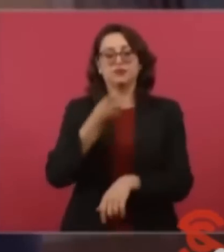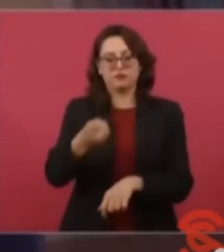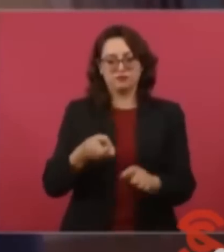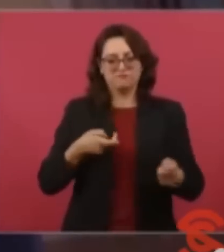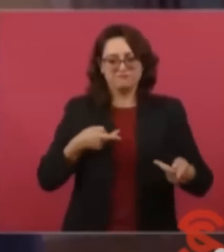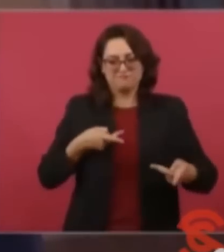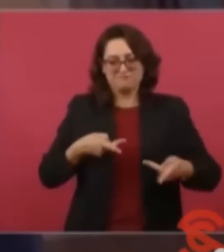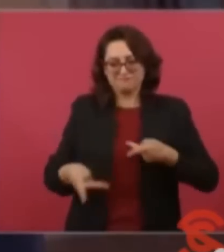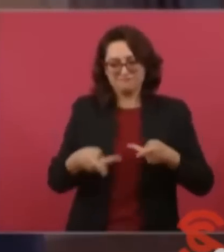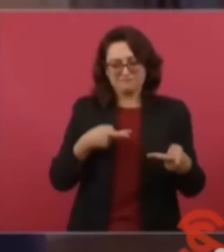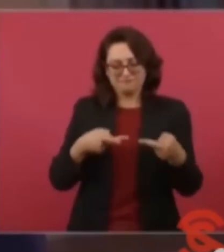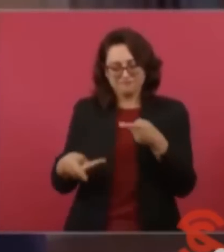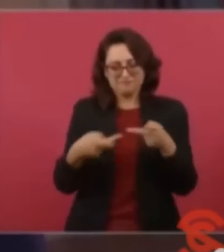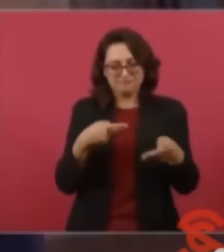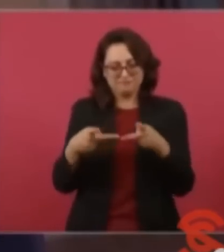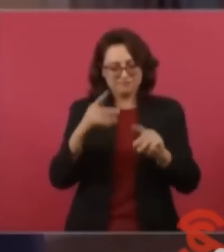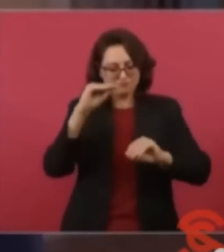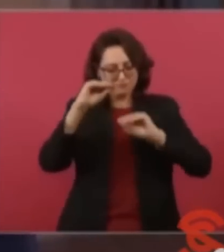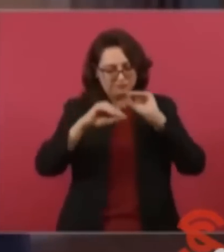de